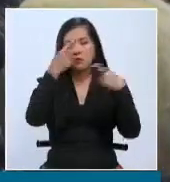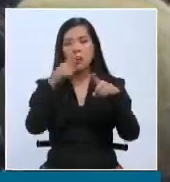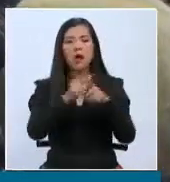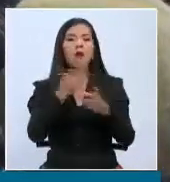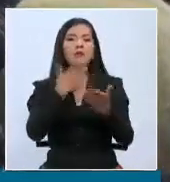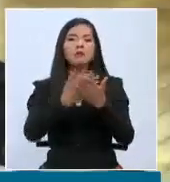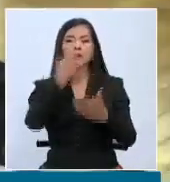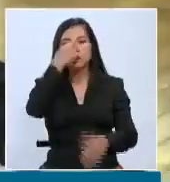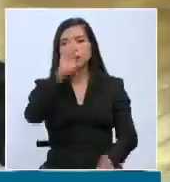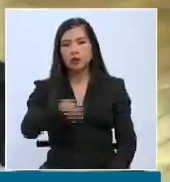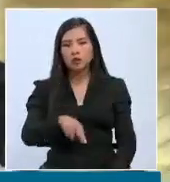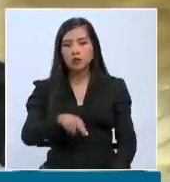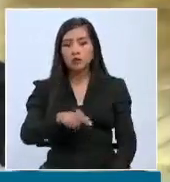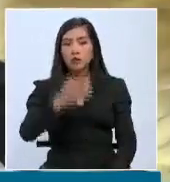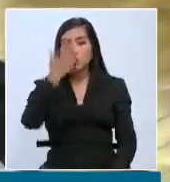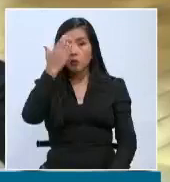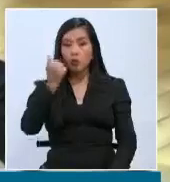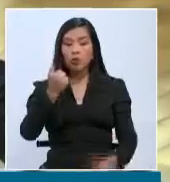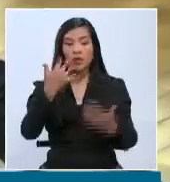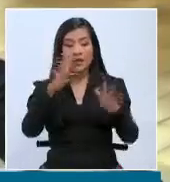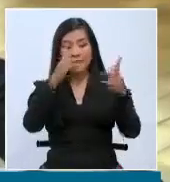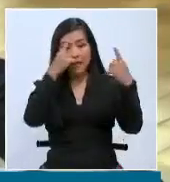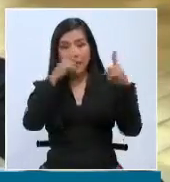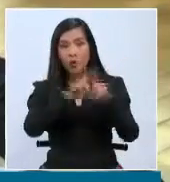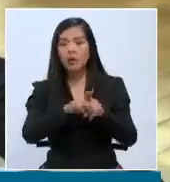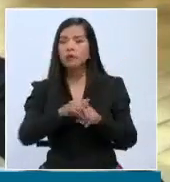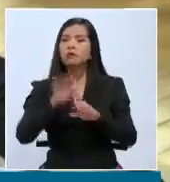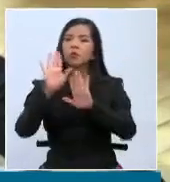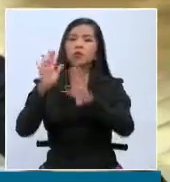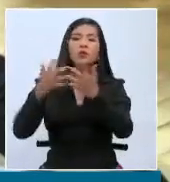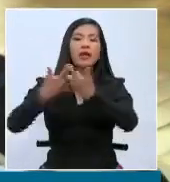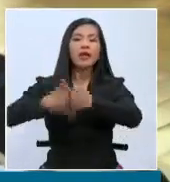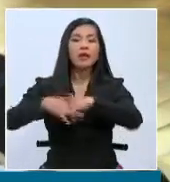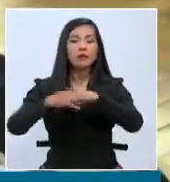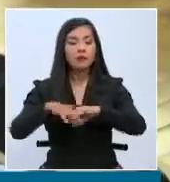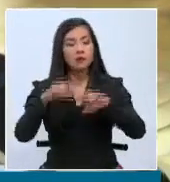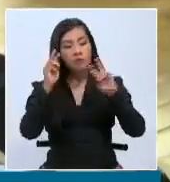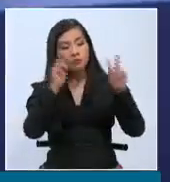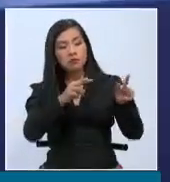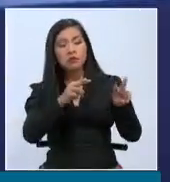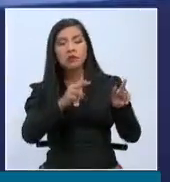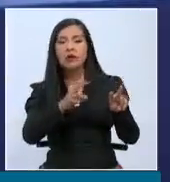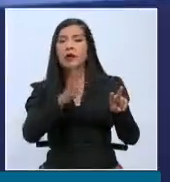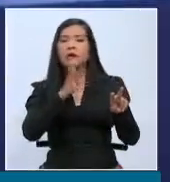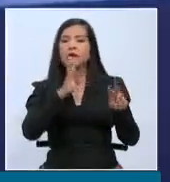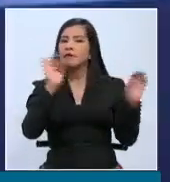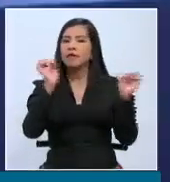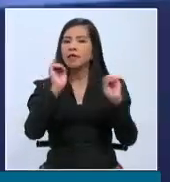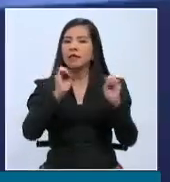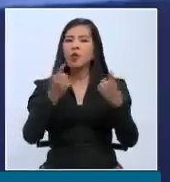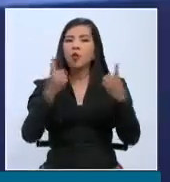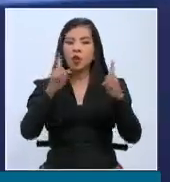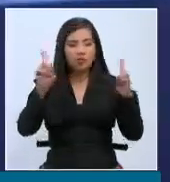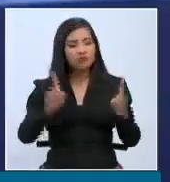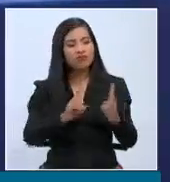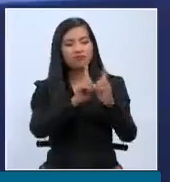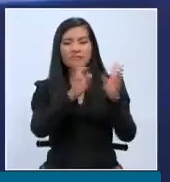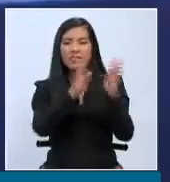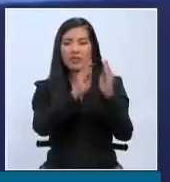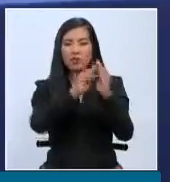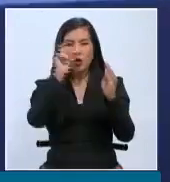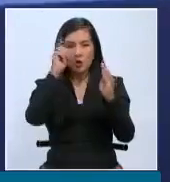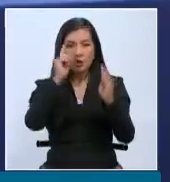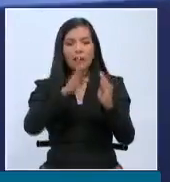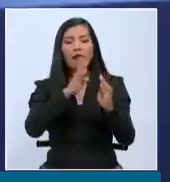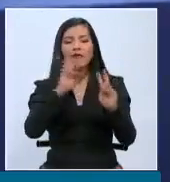los empresarios no han hecho ninguna referencia a los salarios en la reunión con el gobierno. Sin embargo, hay